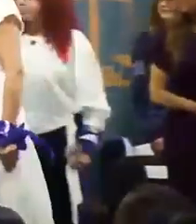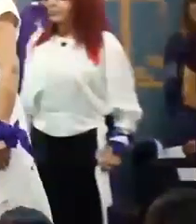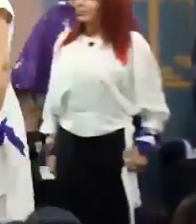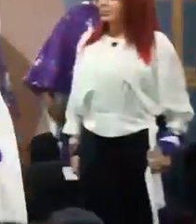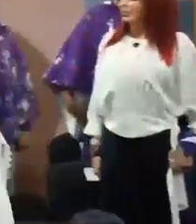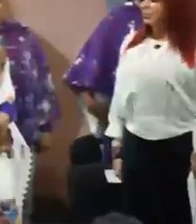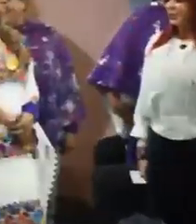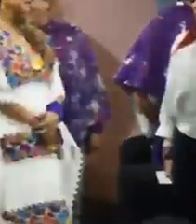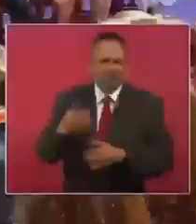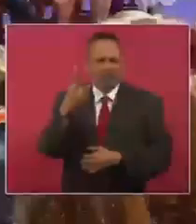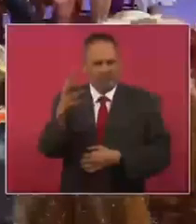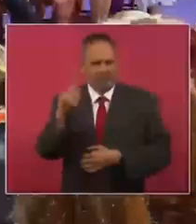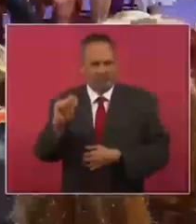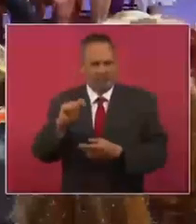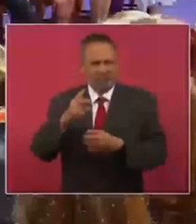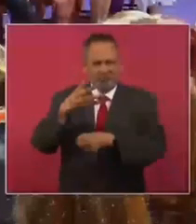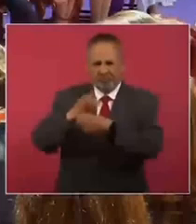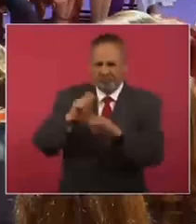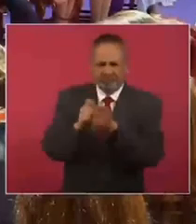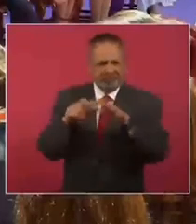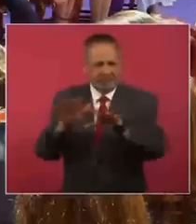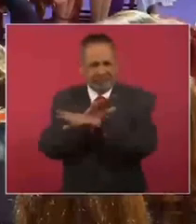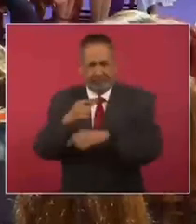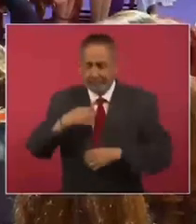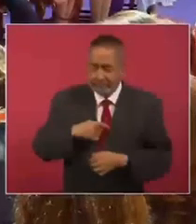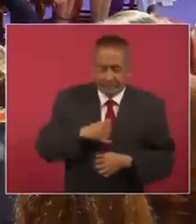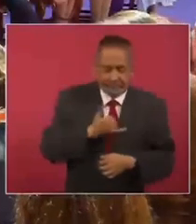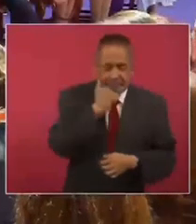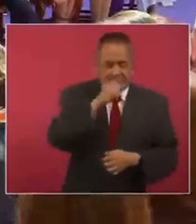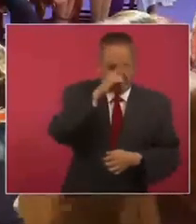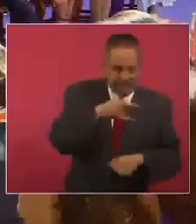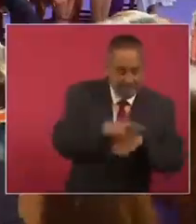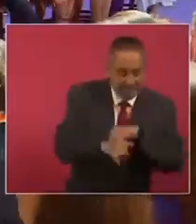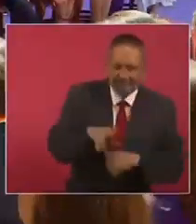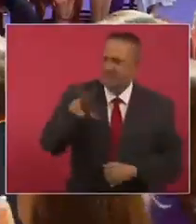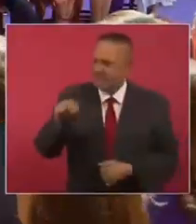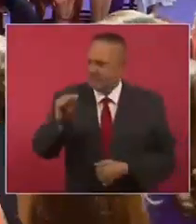las desigualdades. No le vamos a fallar, presidente.